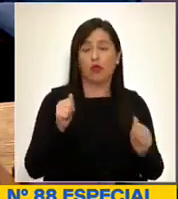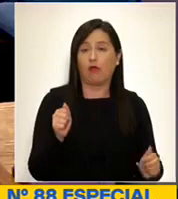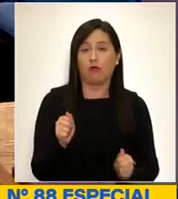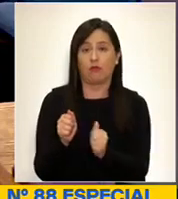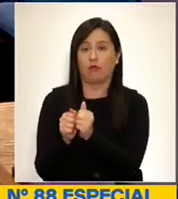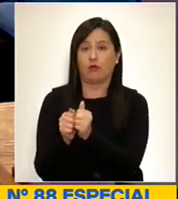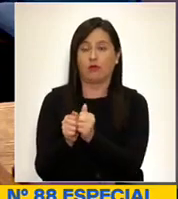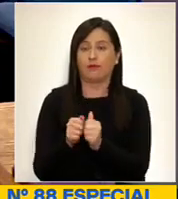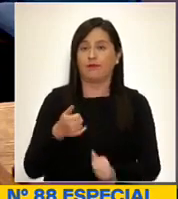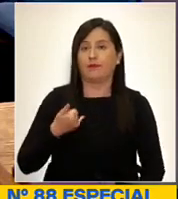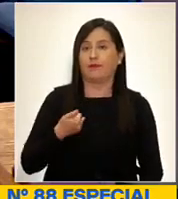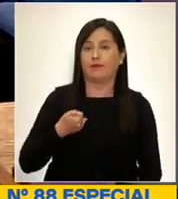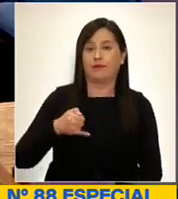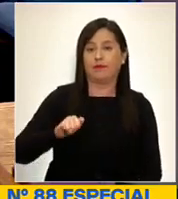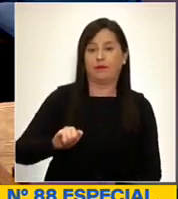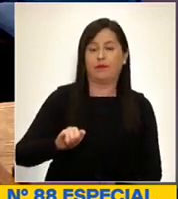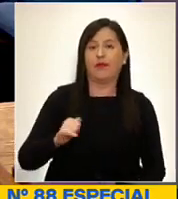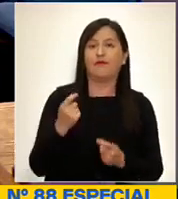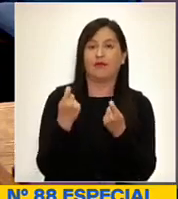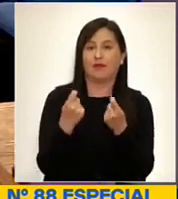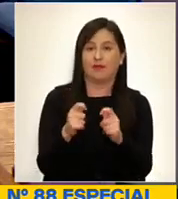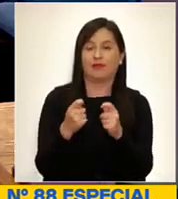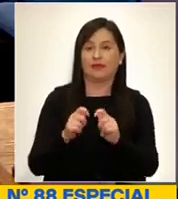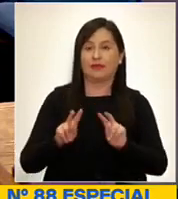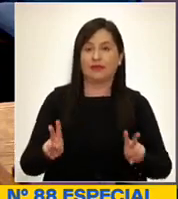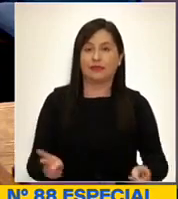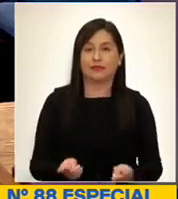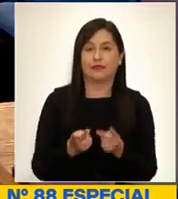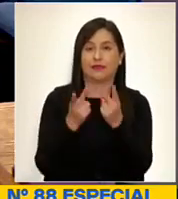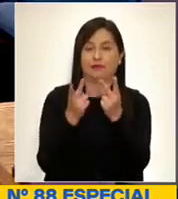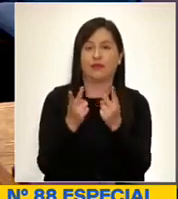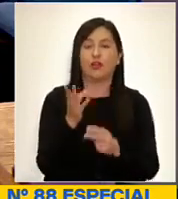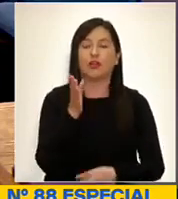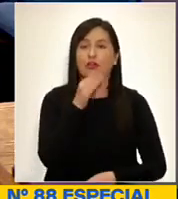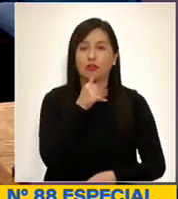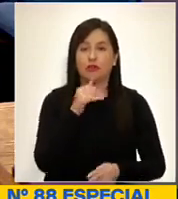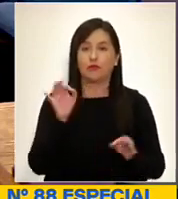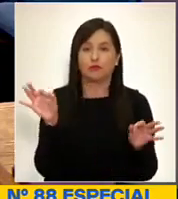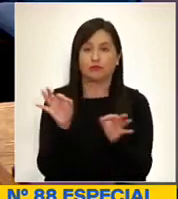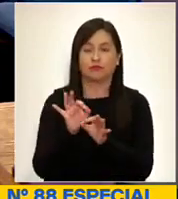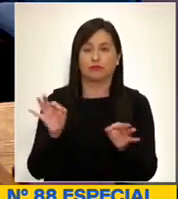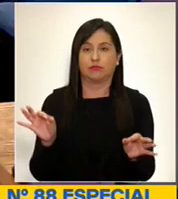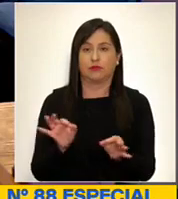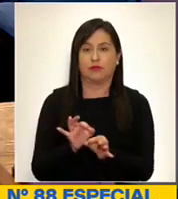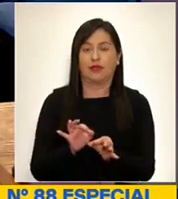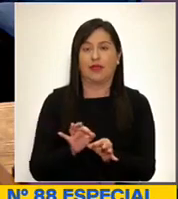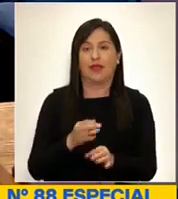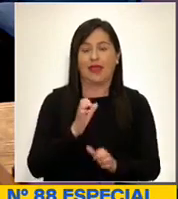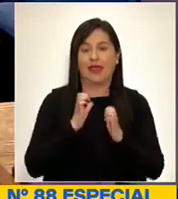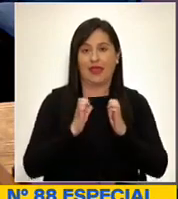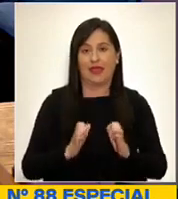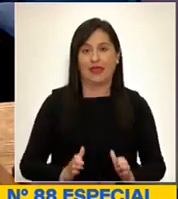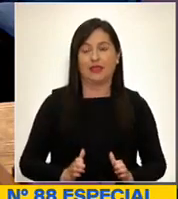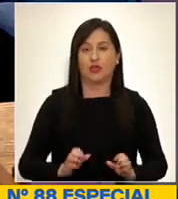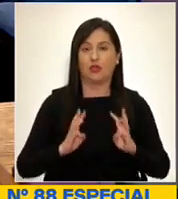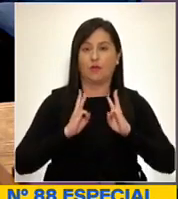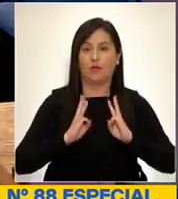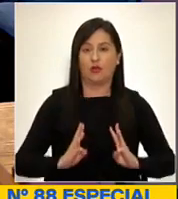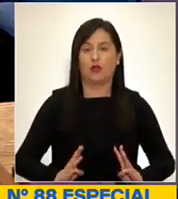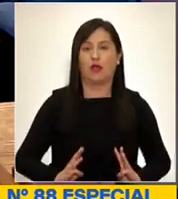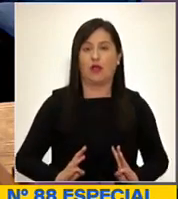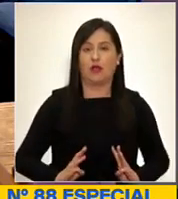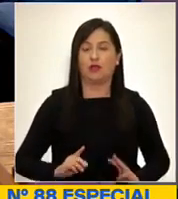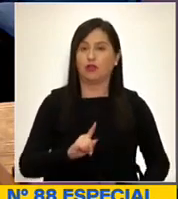gusta estamos tratando de salvar lo que no tiene justificación del punto de vista ético y moral nos pasaron por